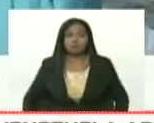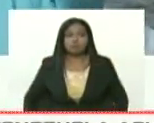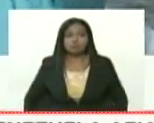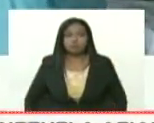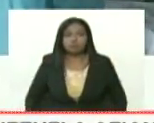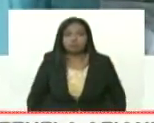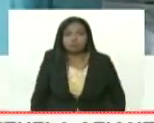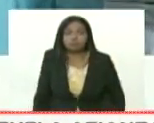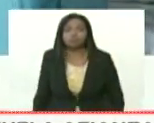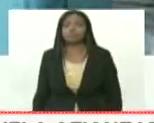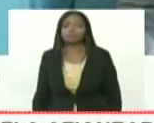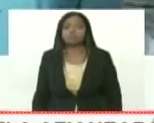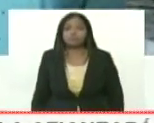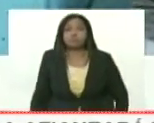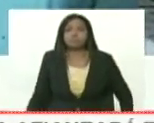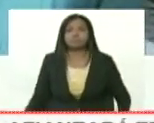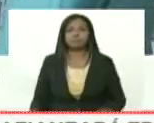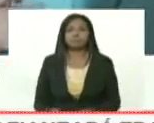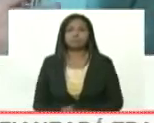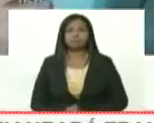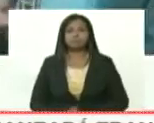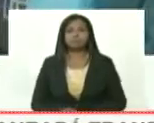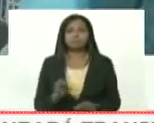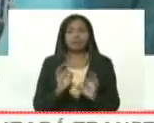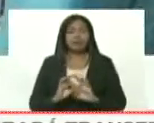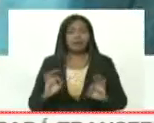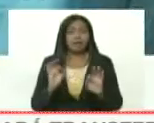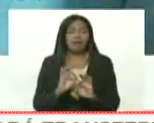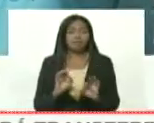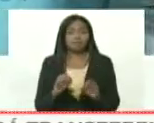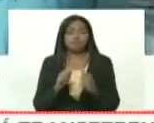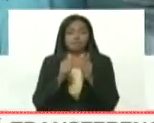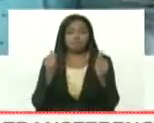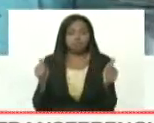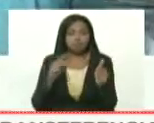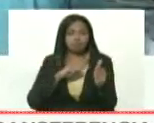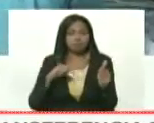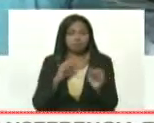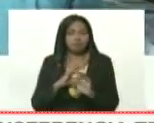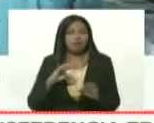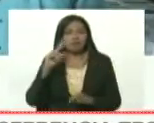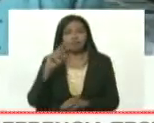los rayos, nada nos detiene a nosotros.